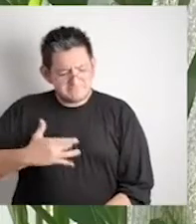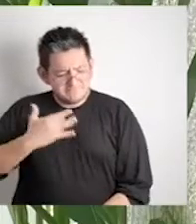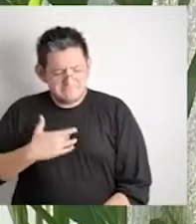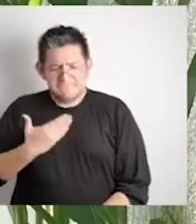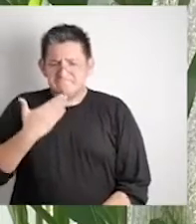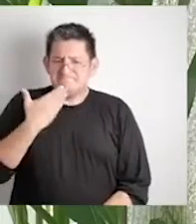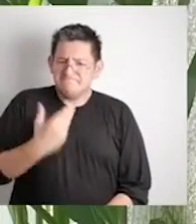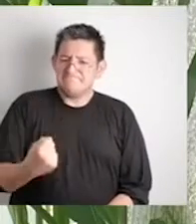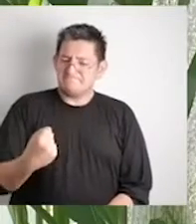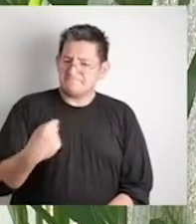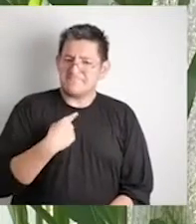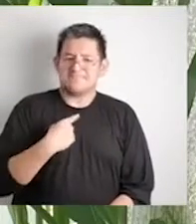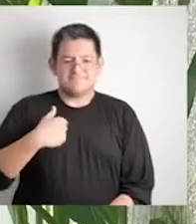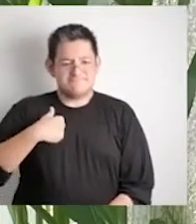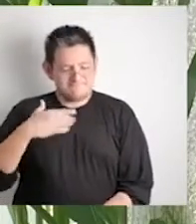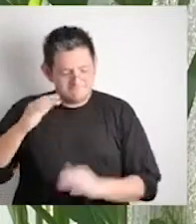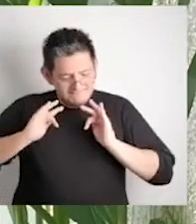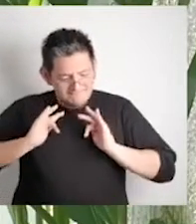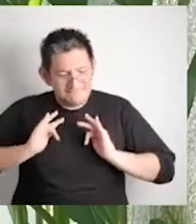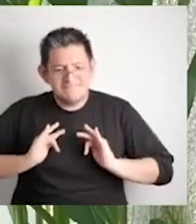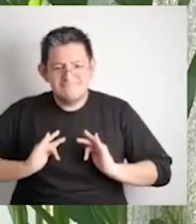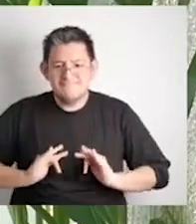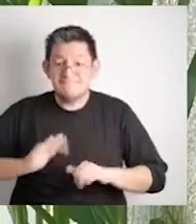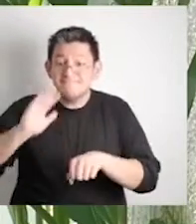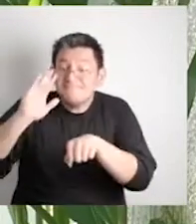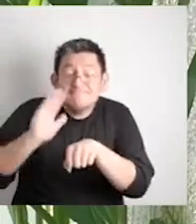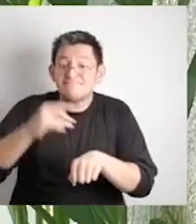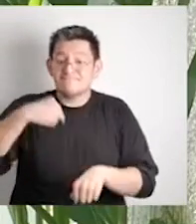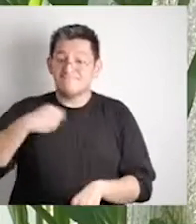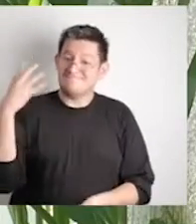yo, más tranquila, más...